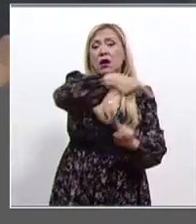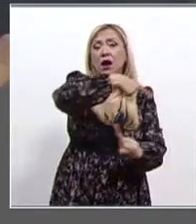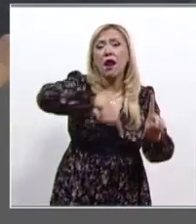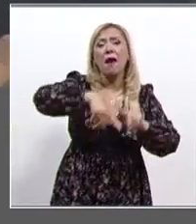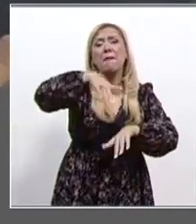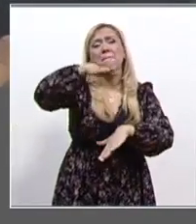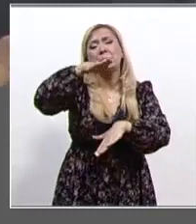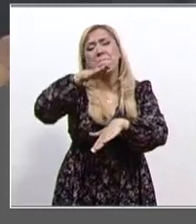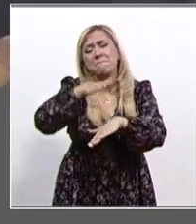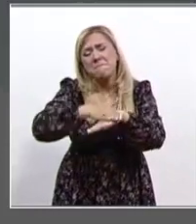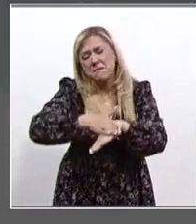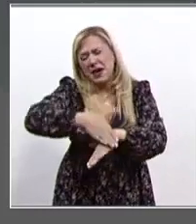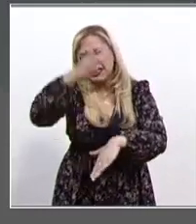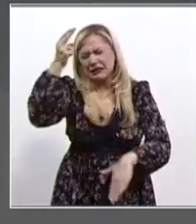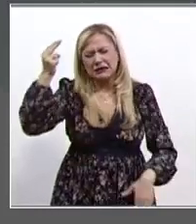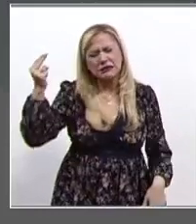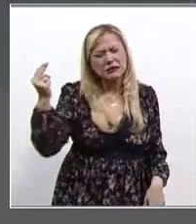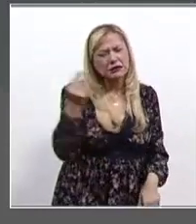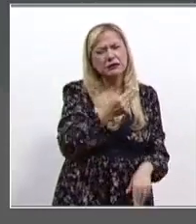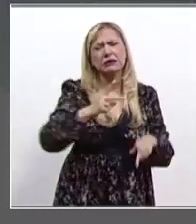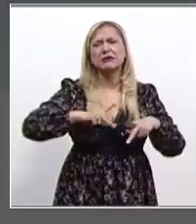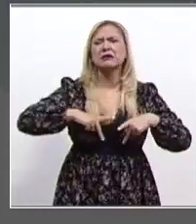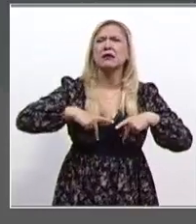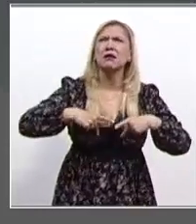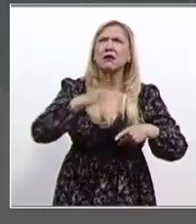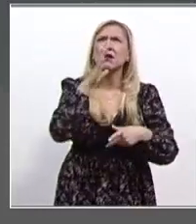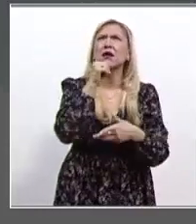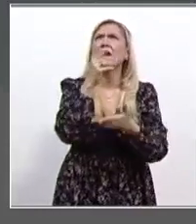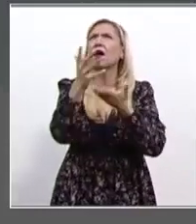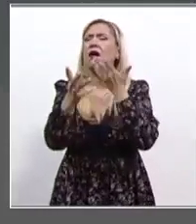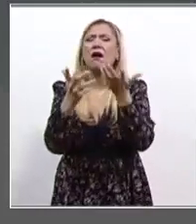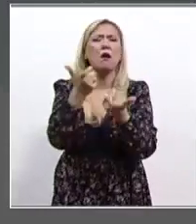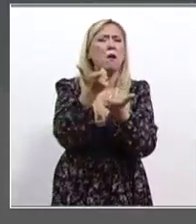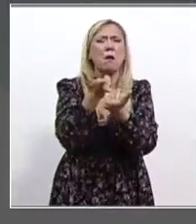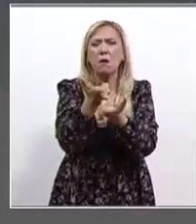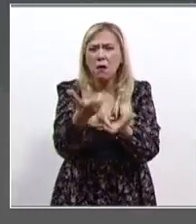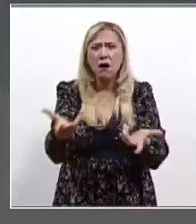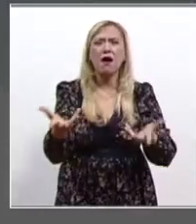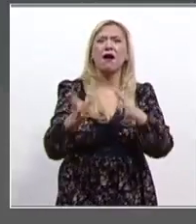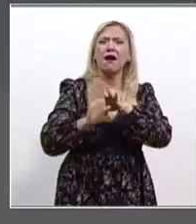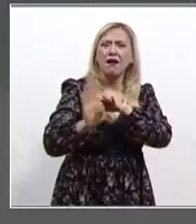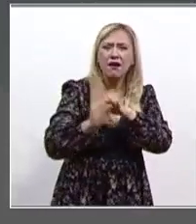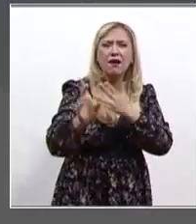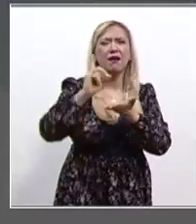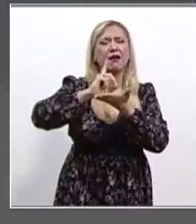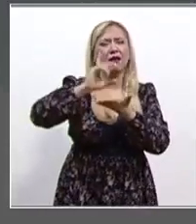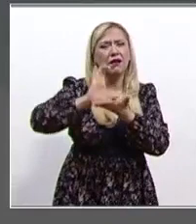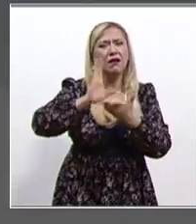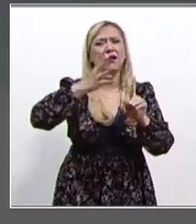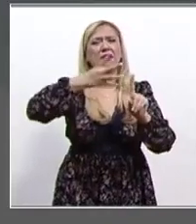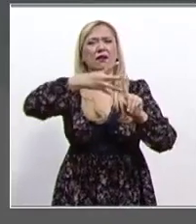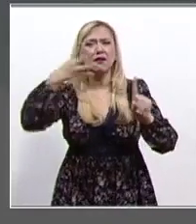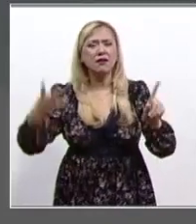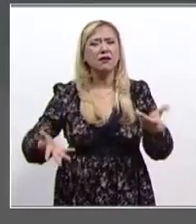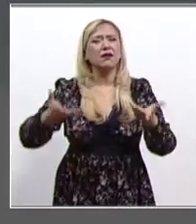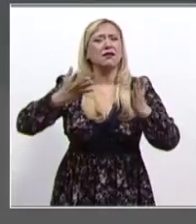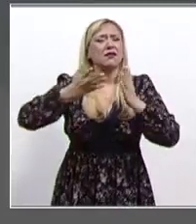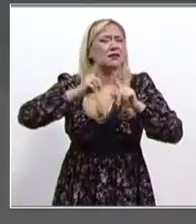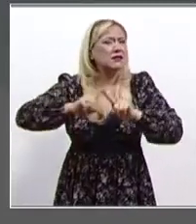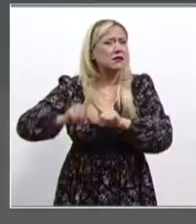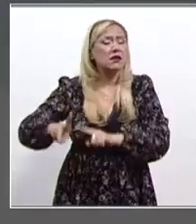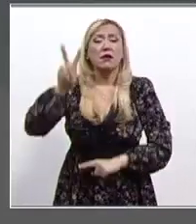más vulnerables, y que necesitan precisamente esa tutela judicial